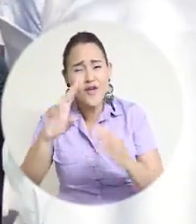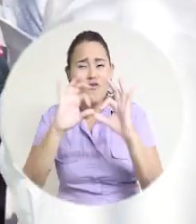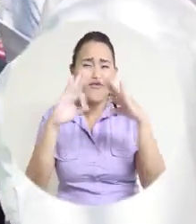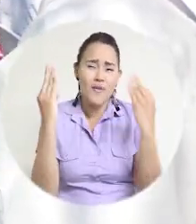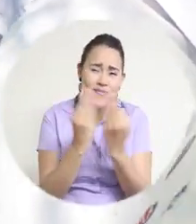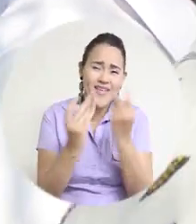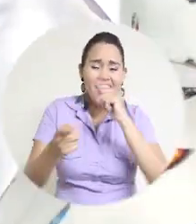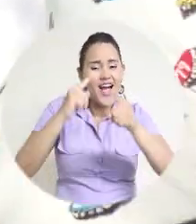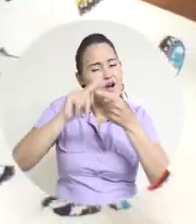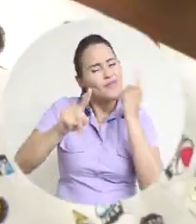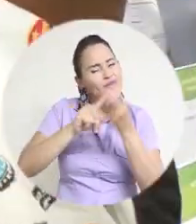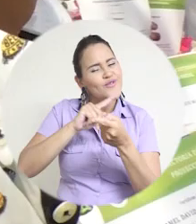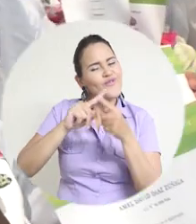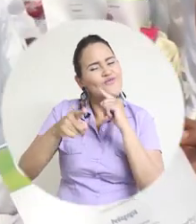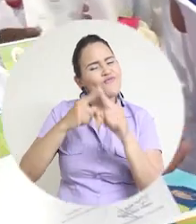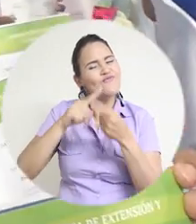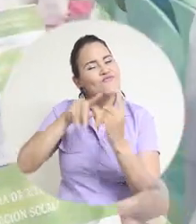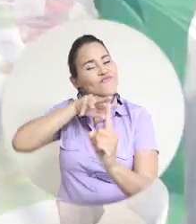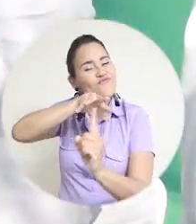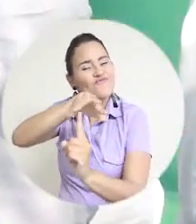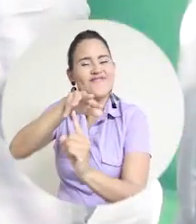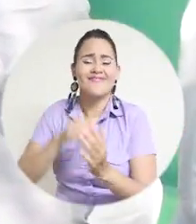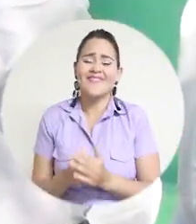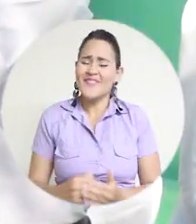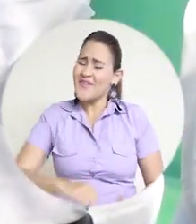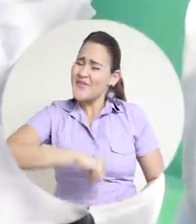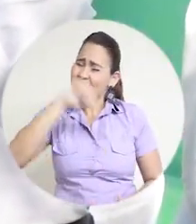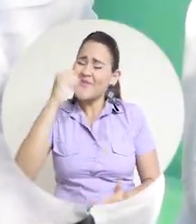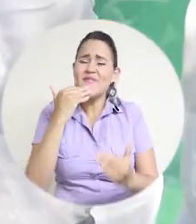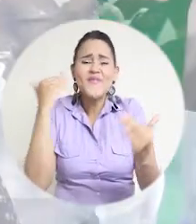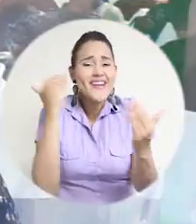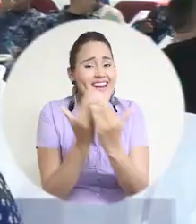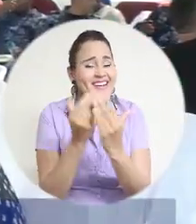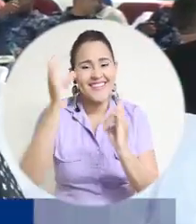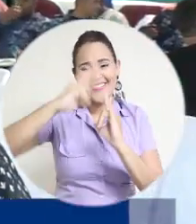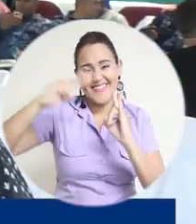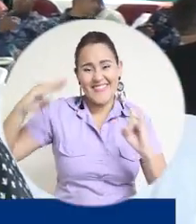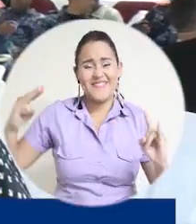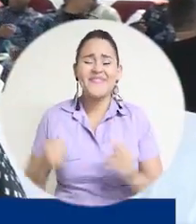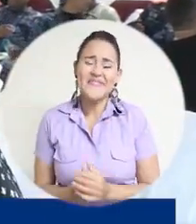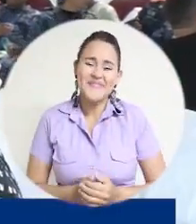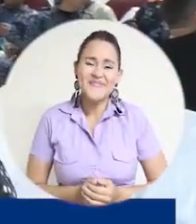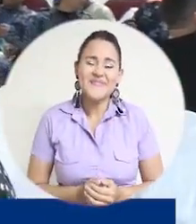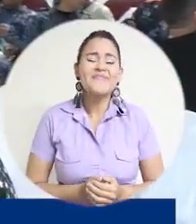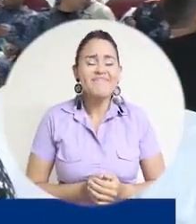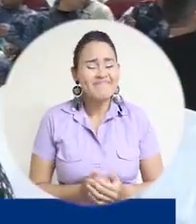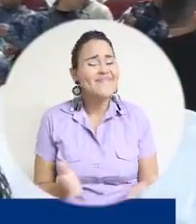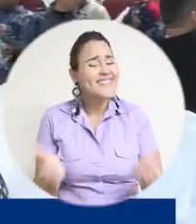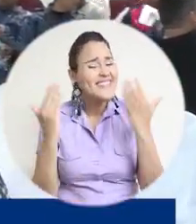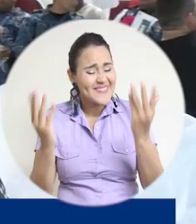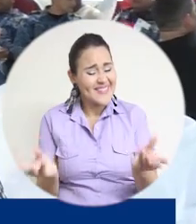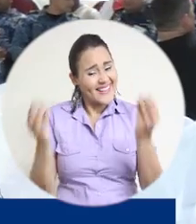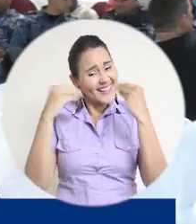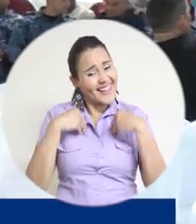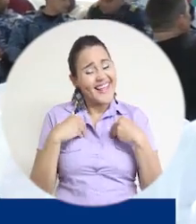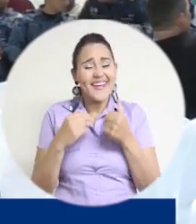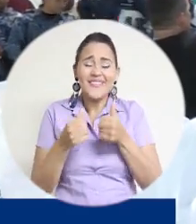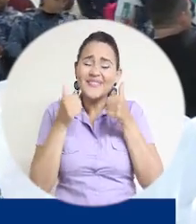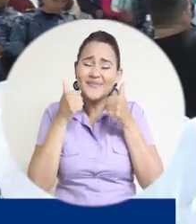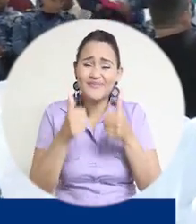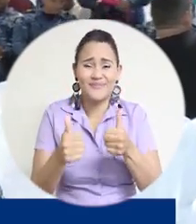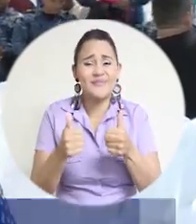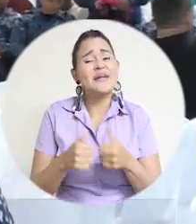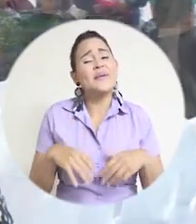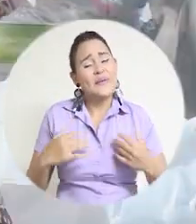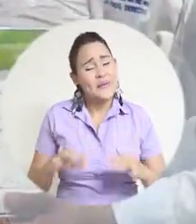Me siento muy orgulloso porque, pues, gracias a la universidad. Aprendí muchas cosas buenas, que uno en la vida debe